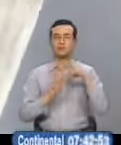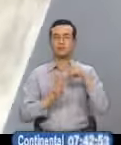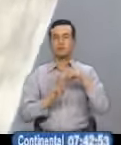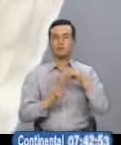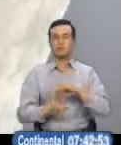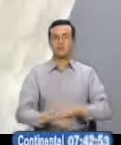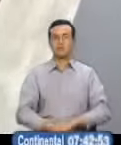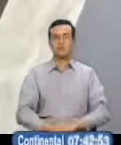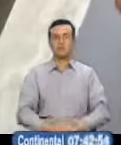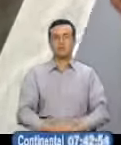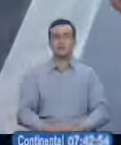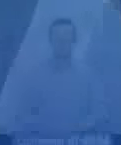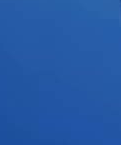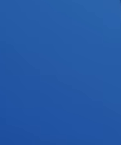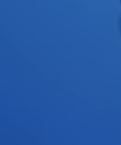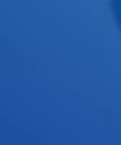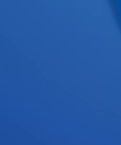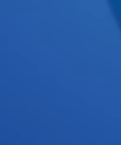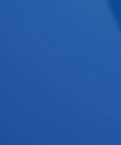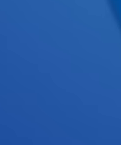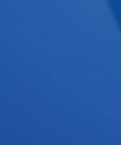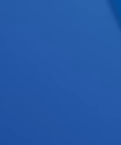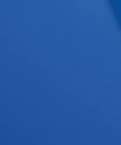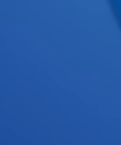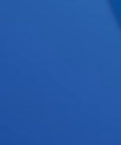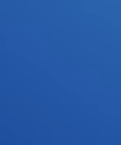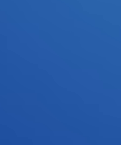García, Ecuador TV.